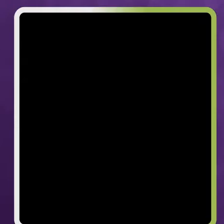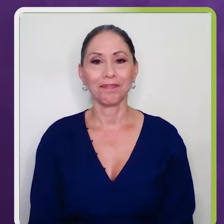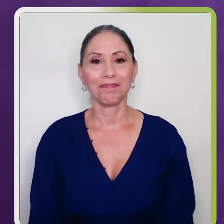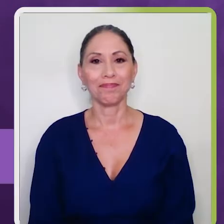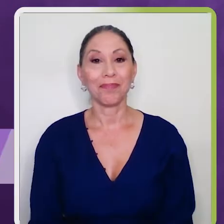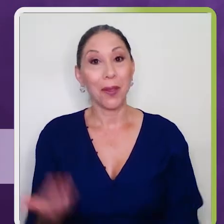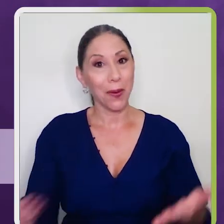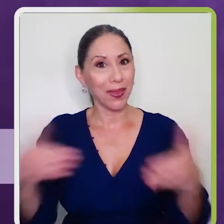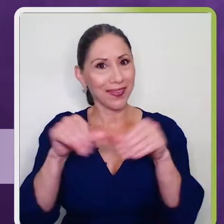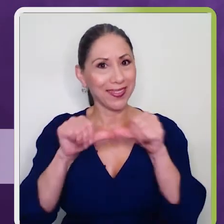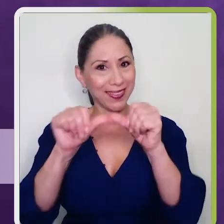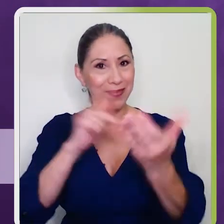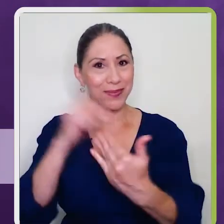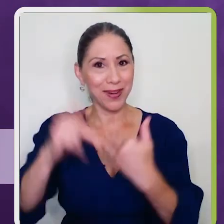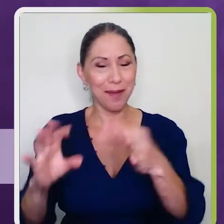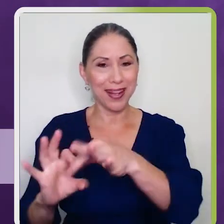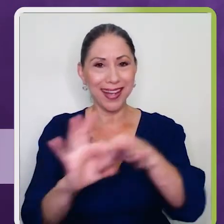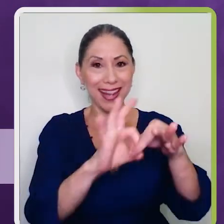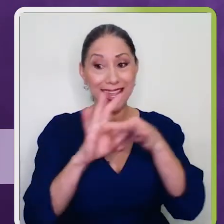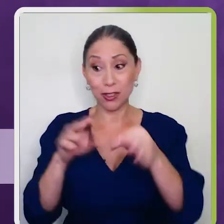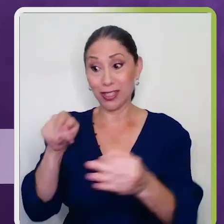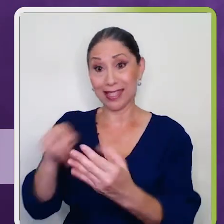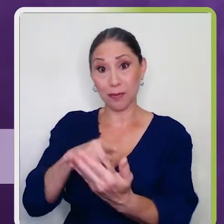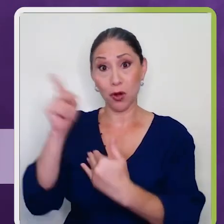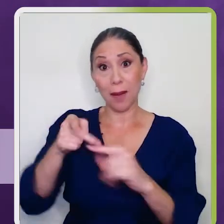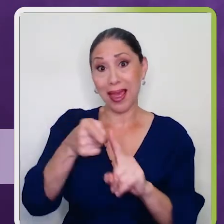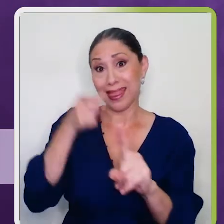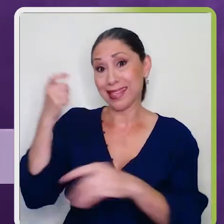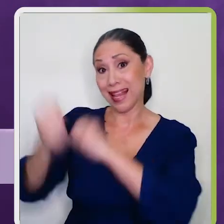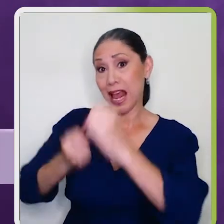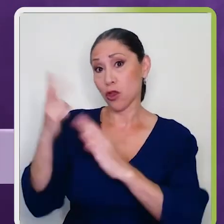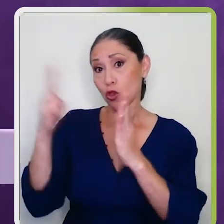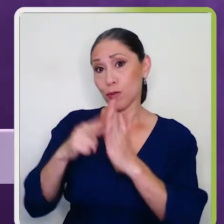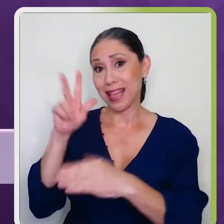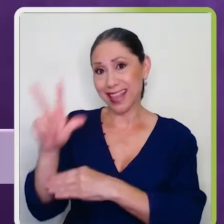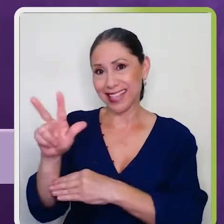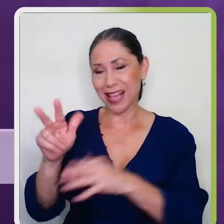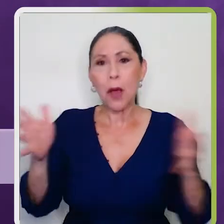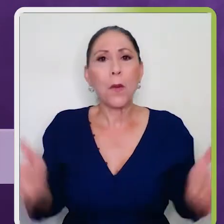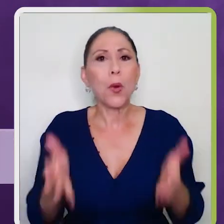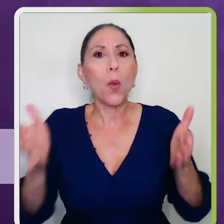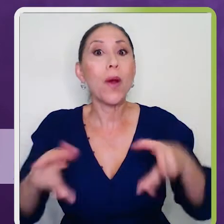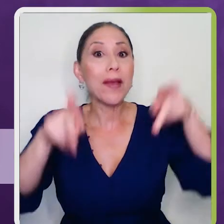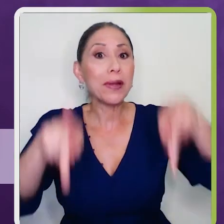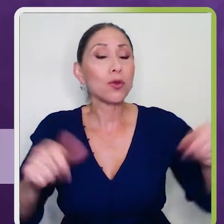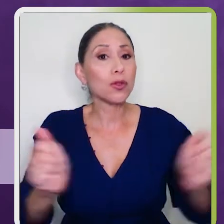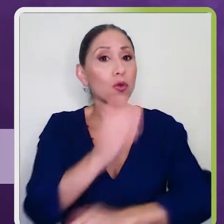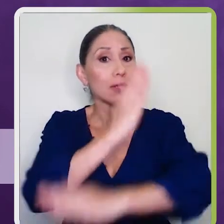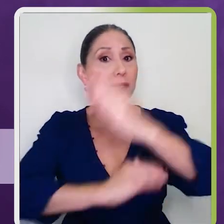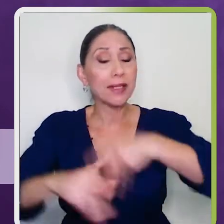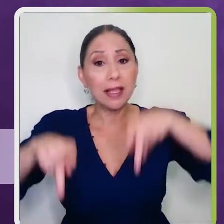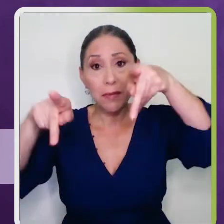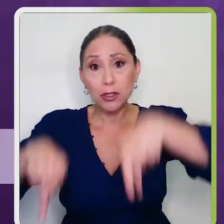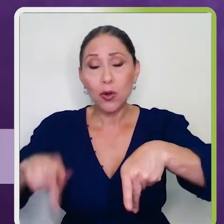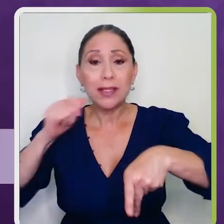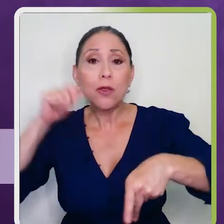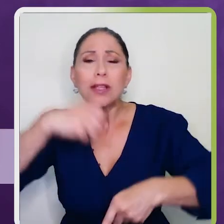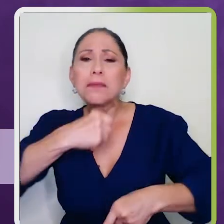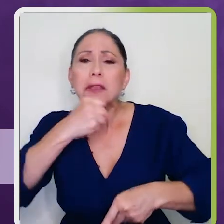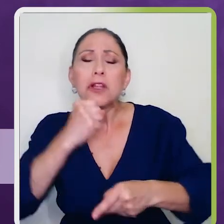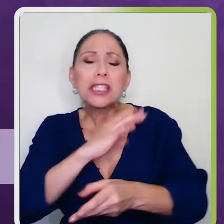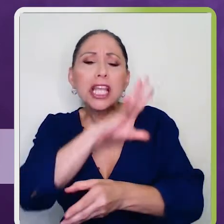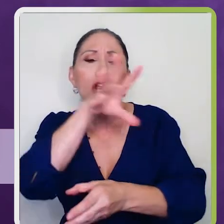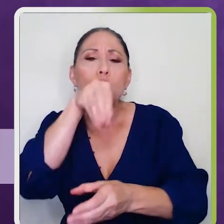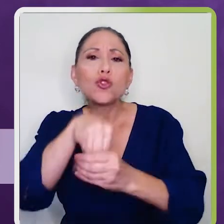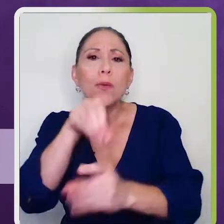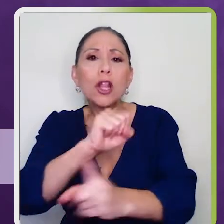Estamos de regreso en Nexus, el programa que desde 2003 promueve una sociedad más inclusiva para las personas con discapacidad y personas adultas mayores,